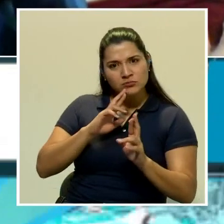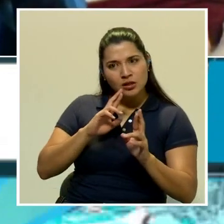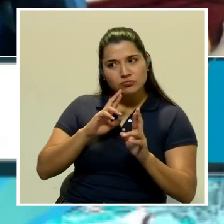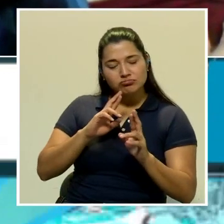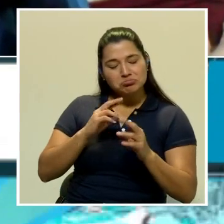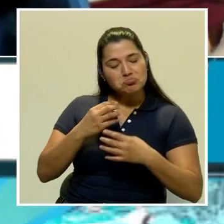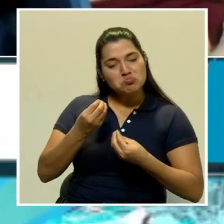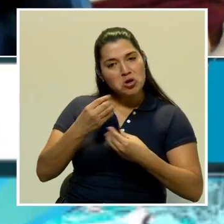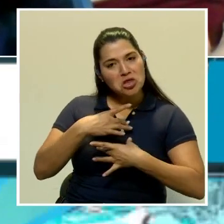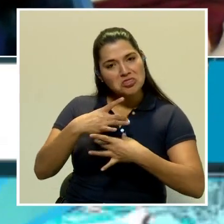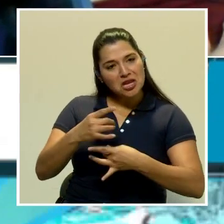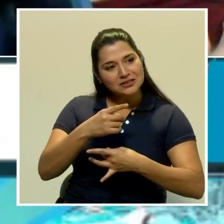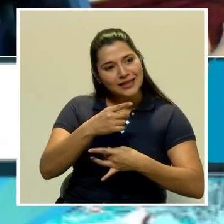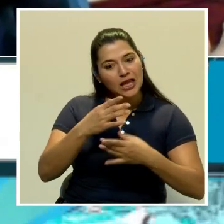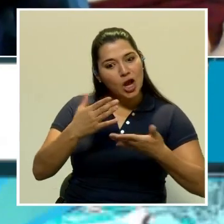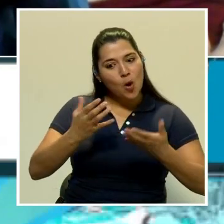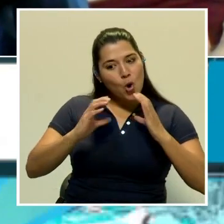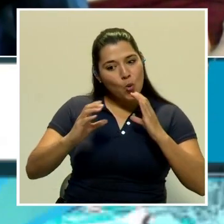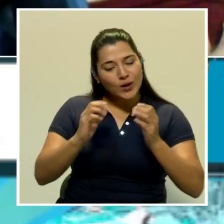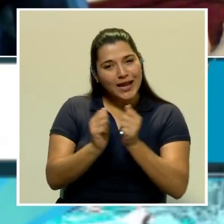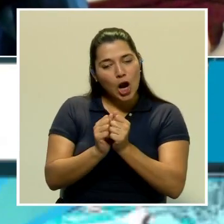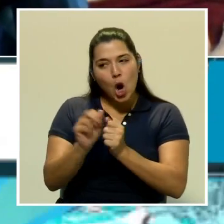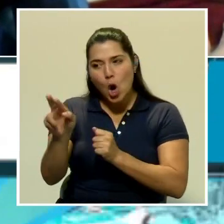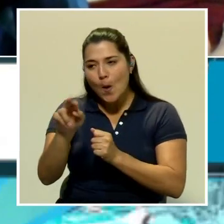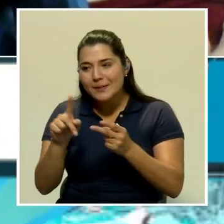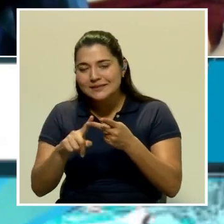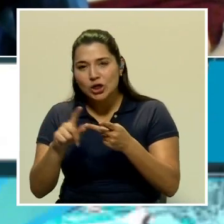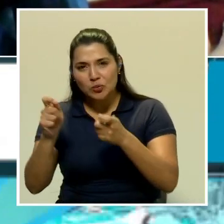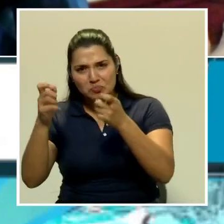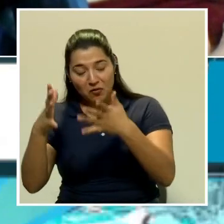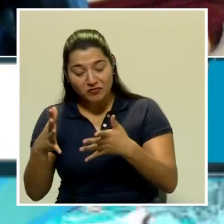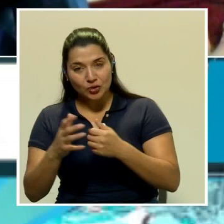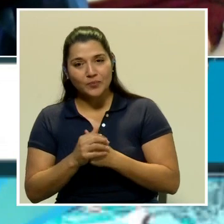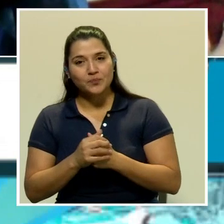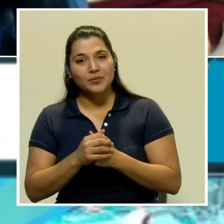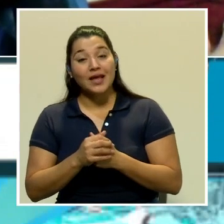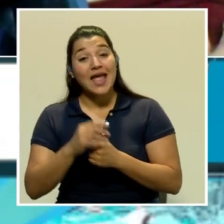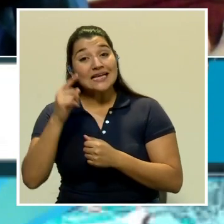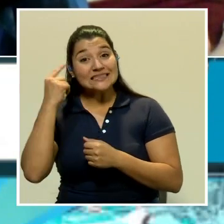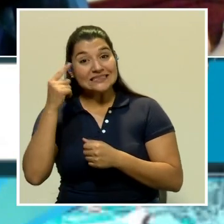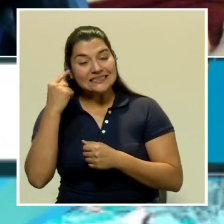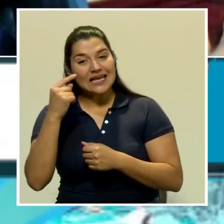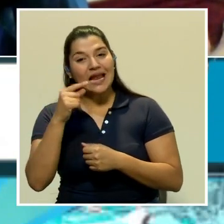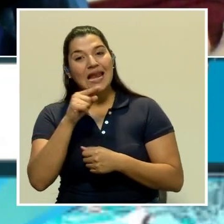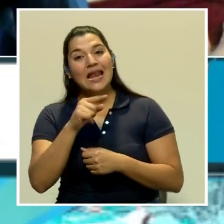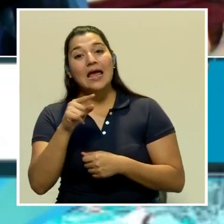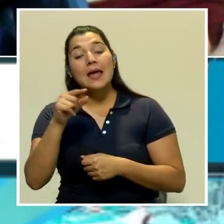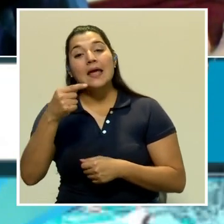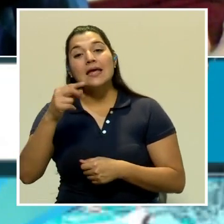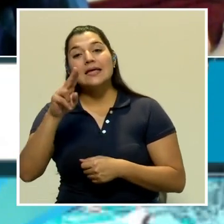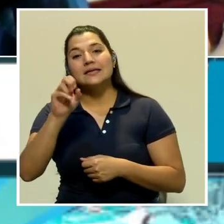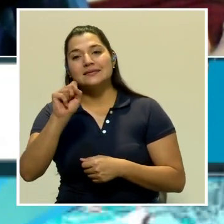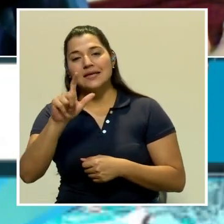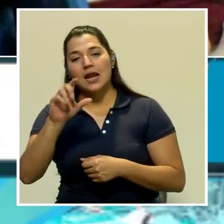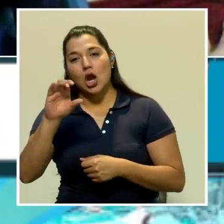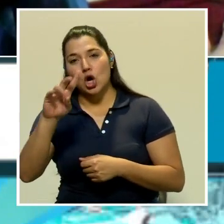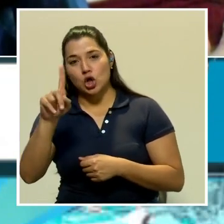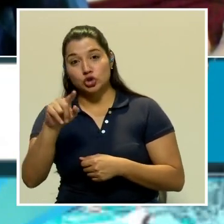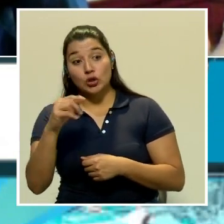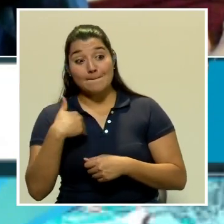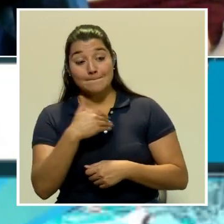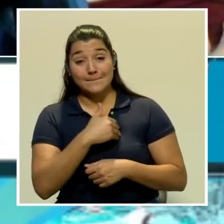compañeros y con sus profesores. Doña Giselle Cruz, ministra de Educación Pública,